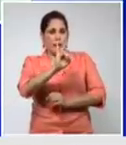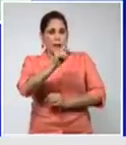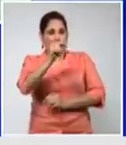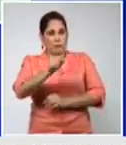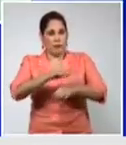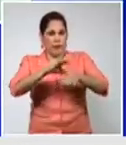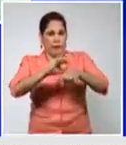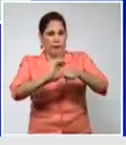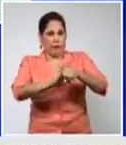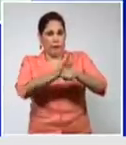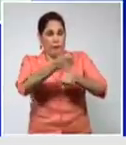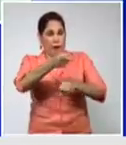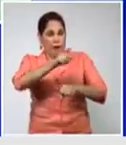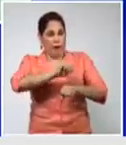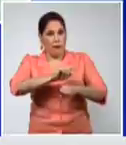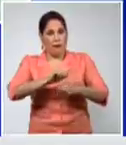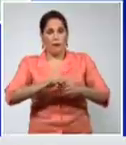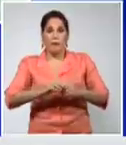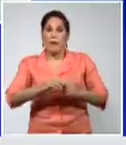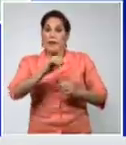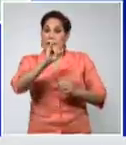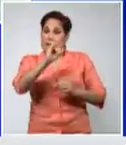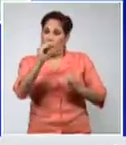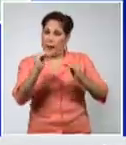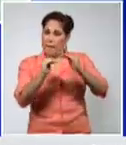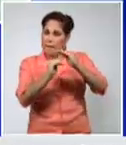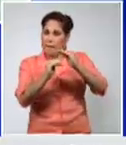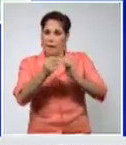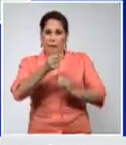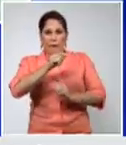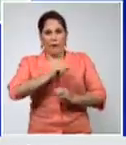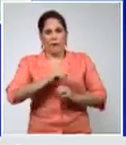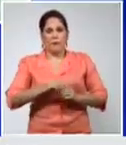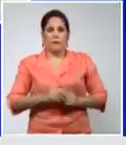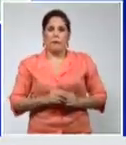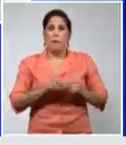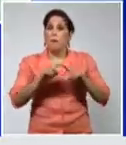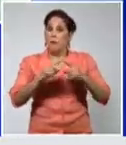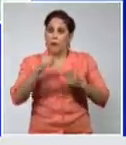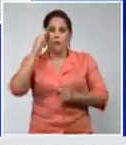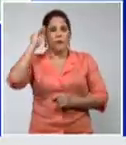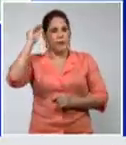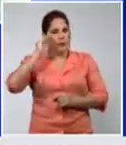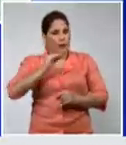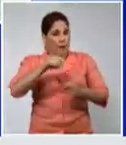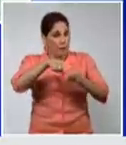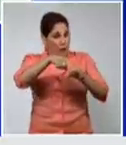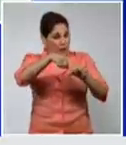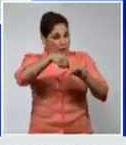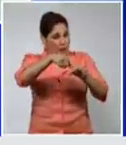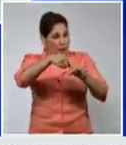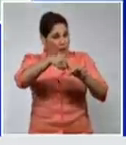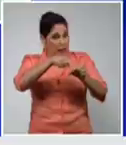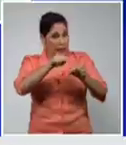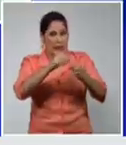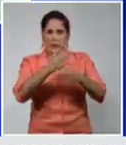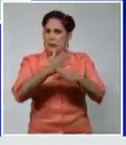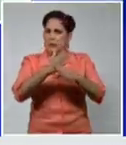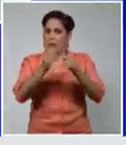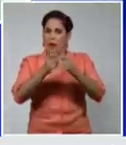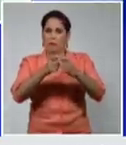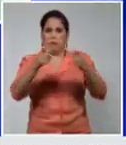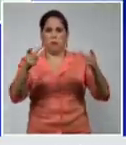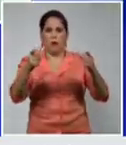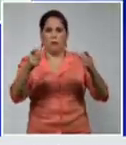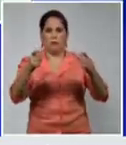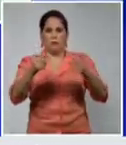casos autóctonos, 6 menos que la jornada anterior, pero de todas formas para este territorio es una cifra